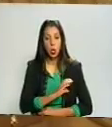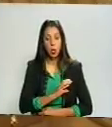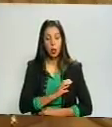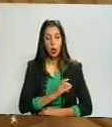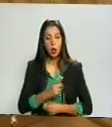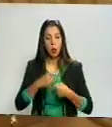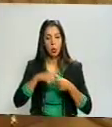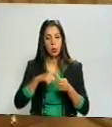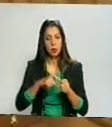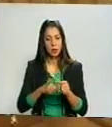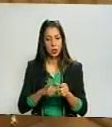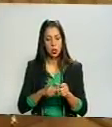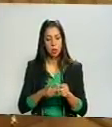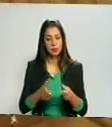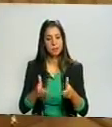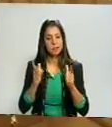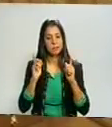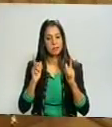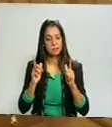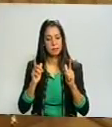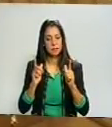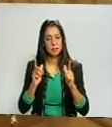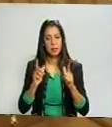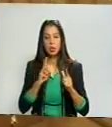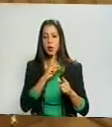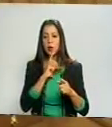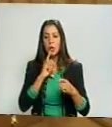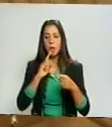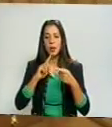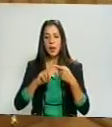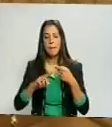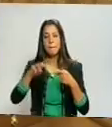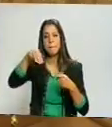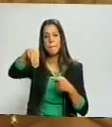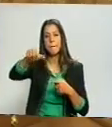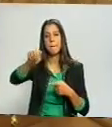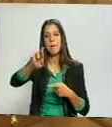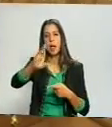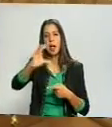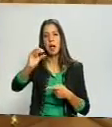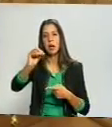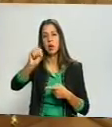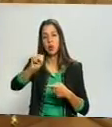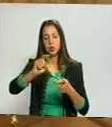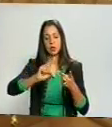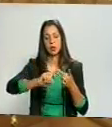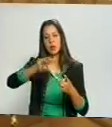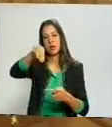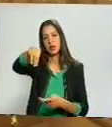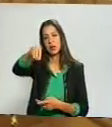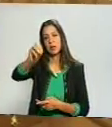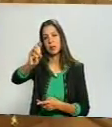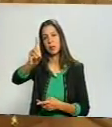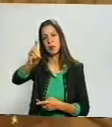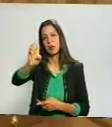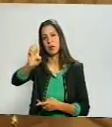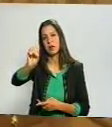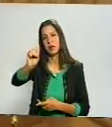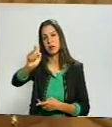ministro, está integrada por Marco Sosa, Modesto Ruiz.